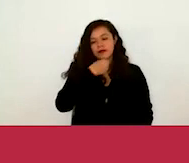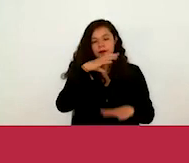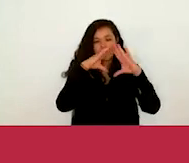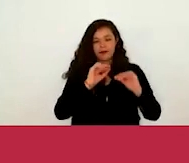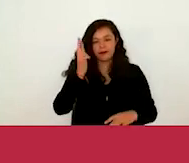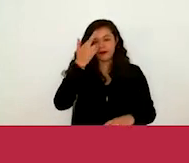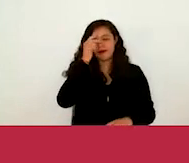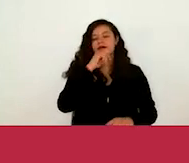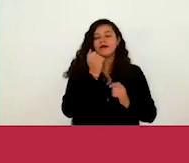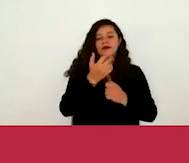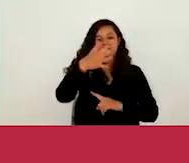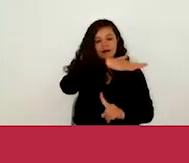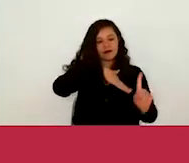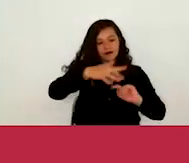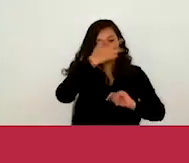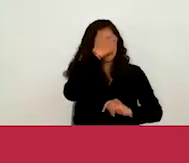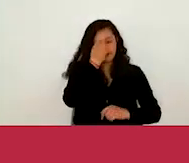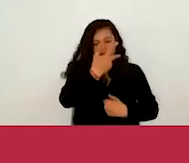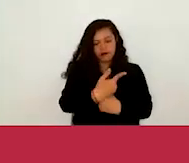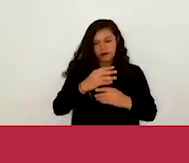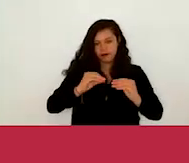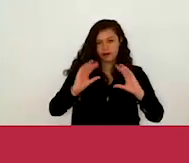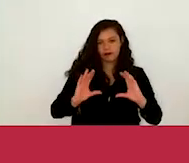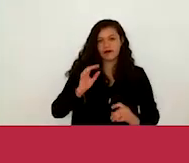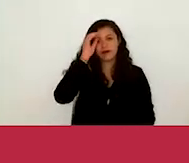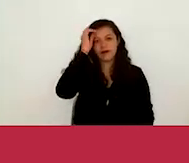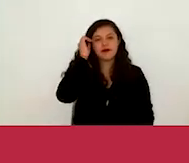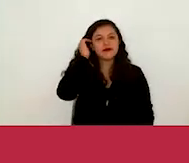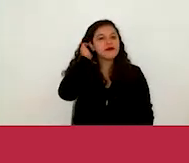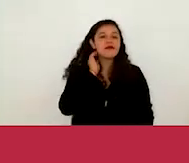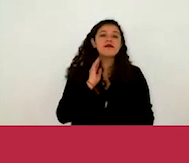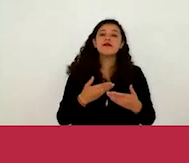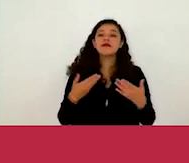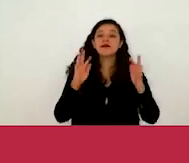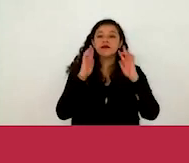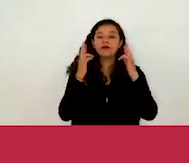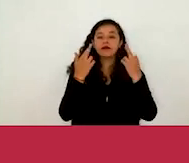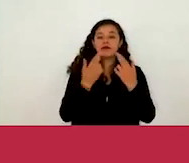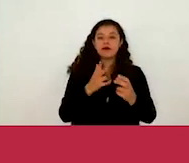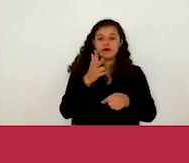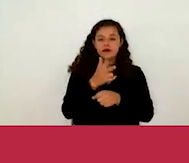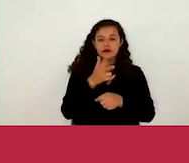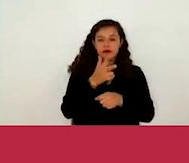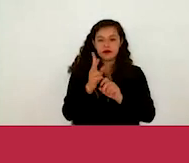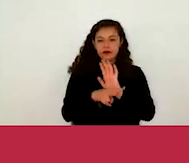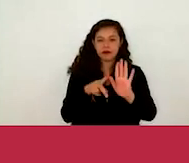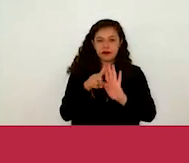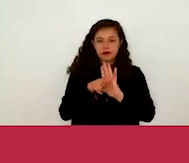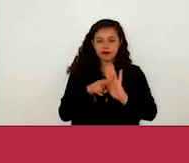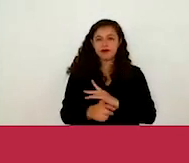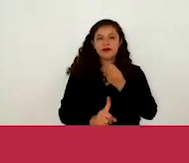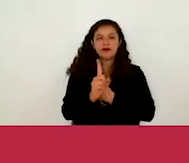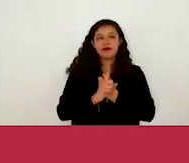micrófonos apagados y considerar su ambiente al encender sus cámaras la sesión será grabada en caso de que tengan algún inconveniente con